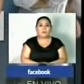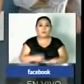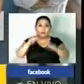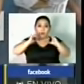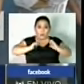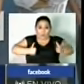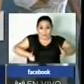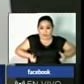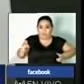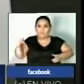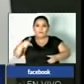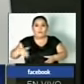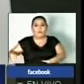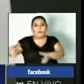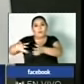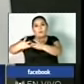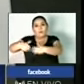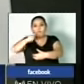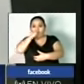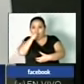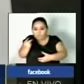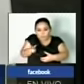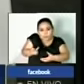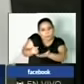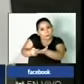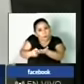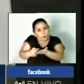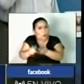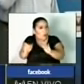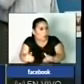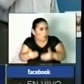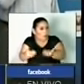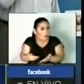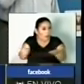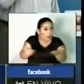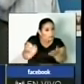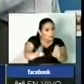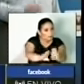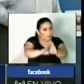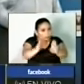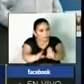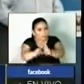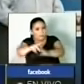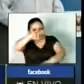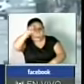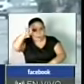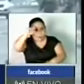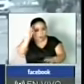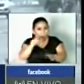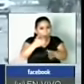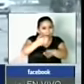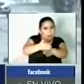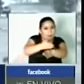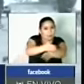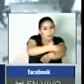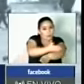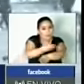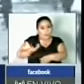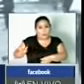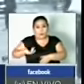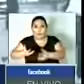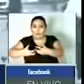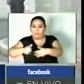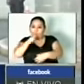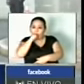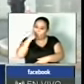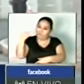Gobierno y miembros de la ANEP inician la discusión de protocolos sanitarios para el retorno gradual a la actividad laboral. Los empresarios urgieron a los